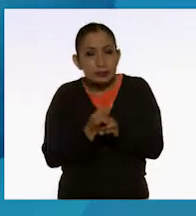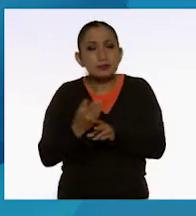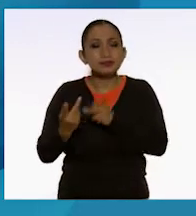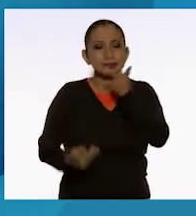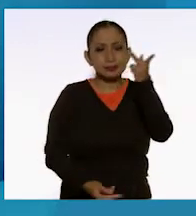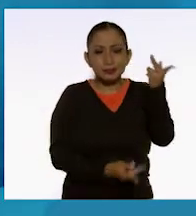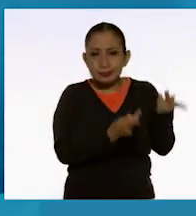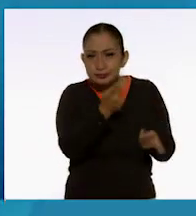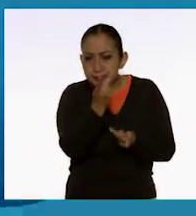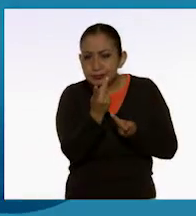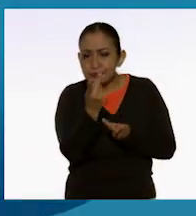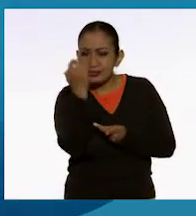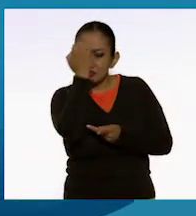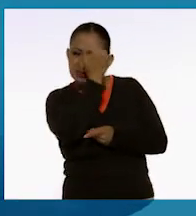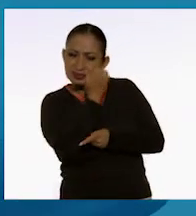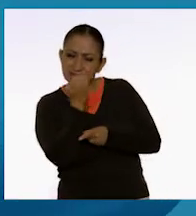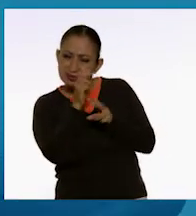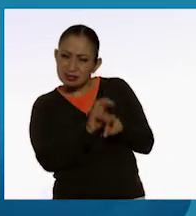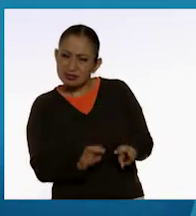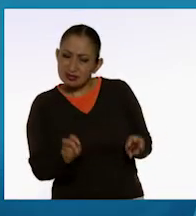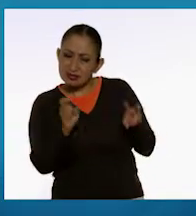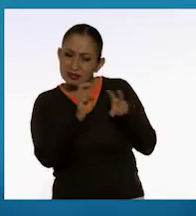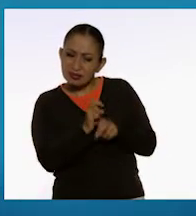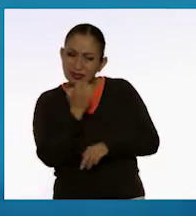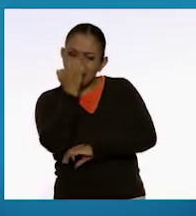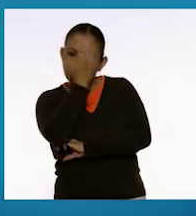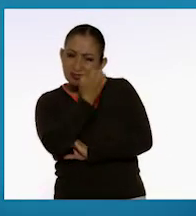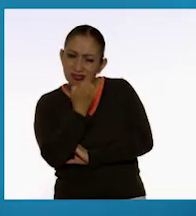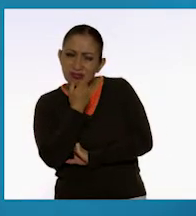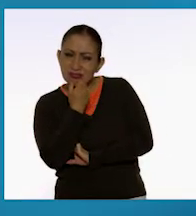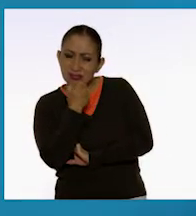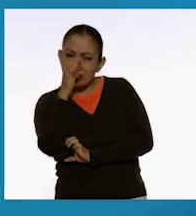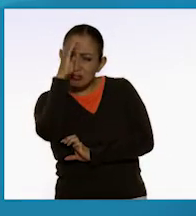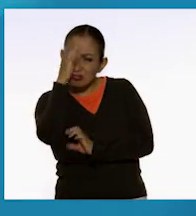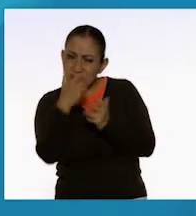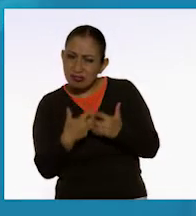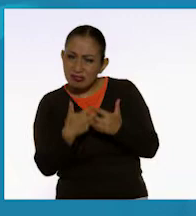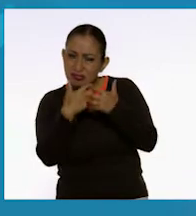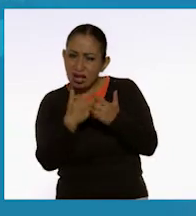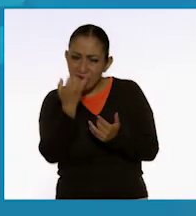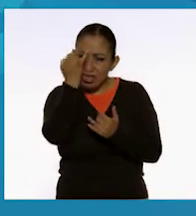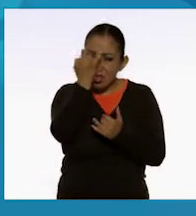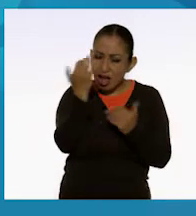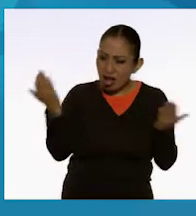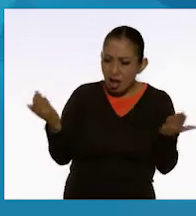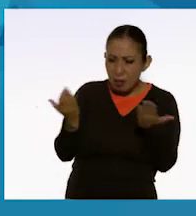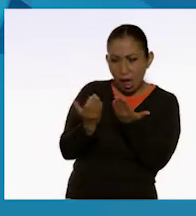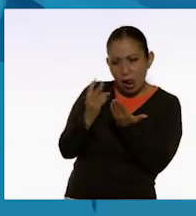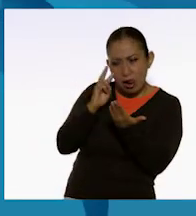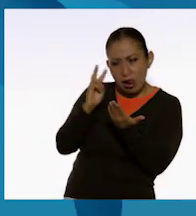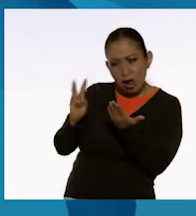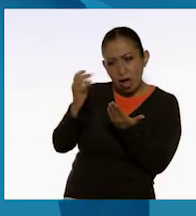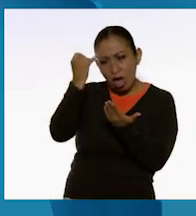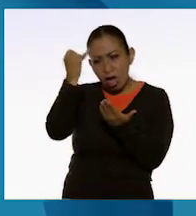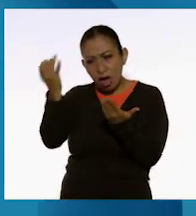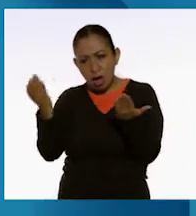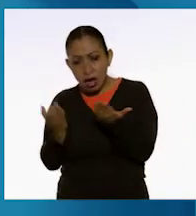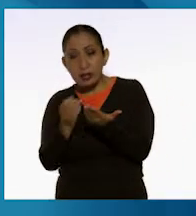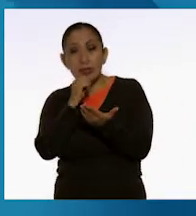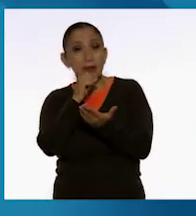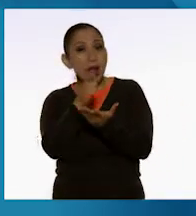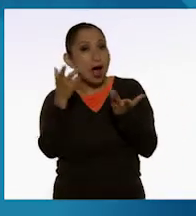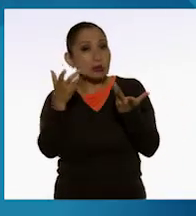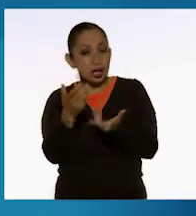preguntar, reflexionar, analizar, contrastar sus ideas y experiencias, así como